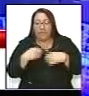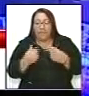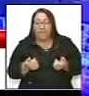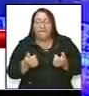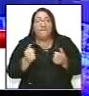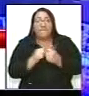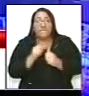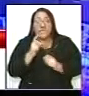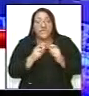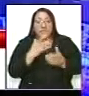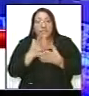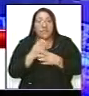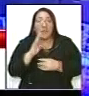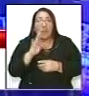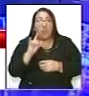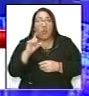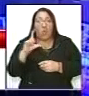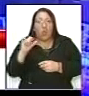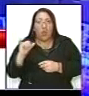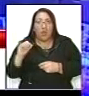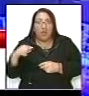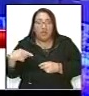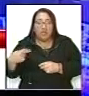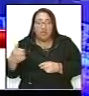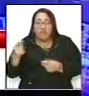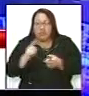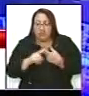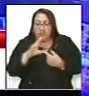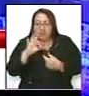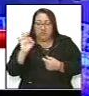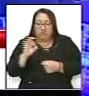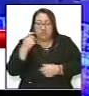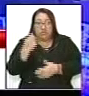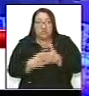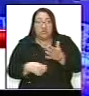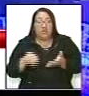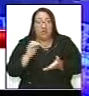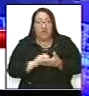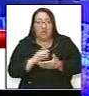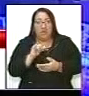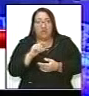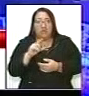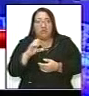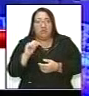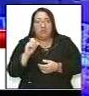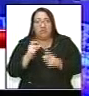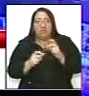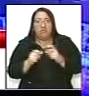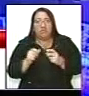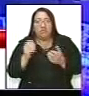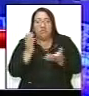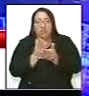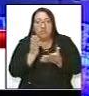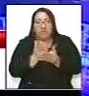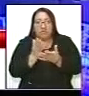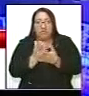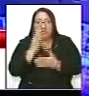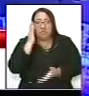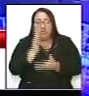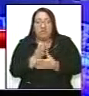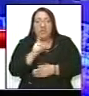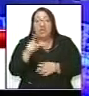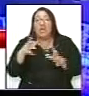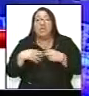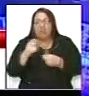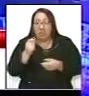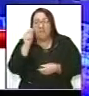las víctimas del bullying hasta el 50% de la multa que imponga el INDECOPI a los centros educativos infractores y les